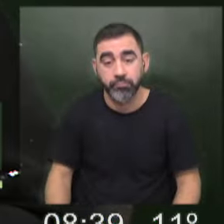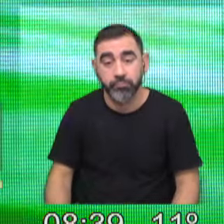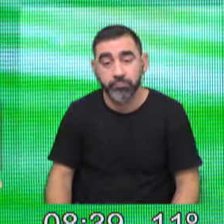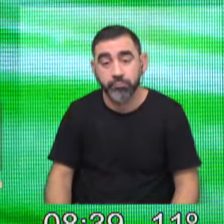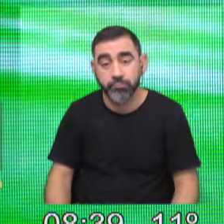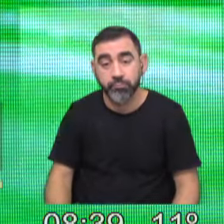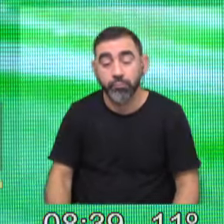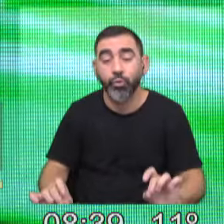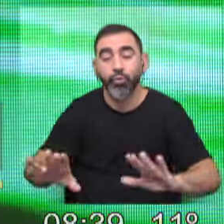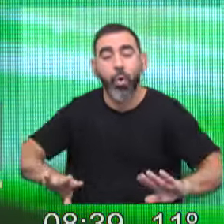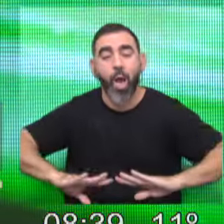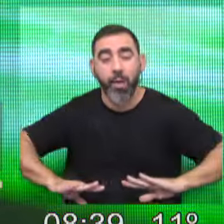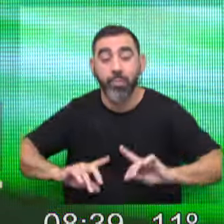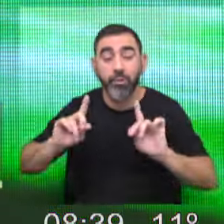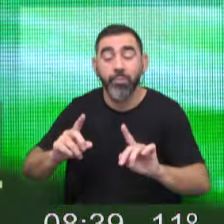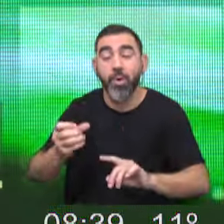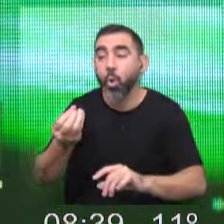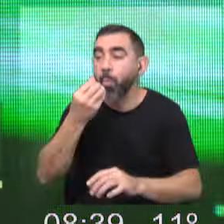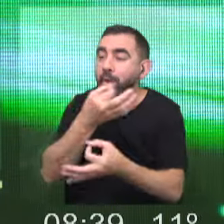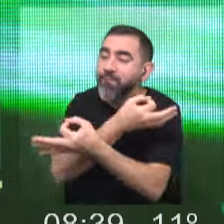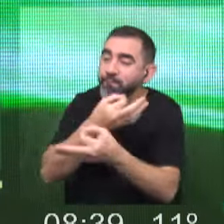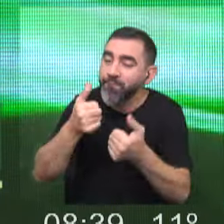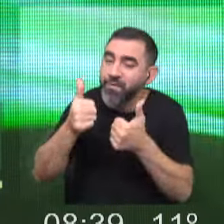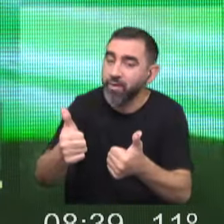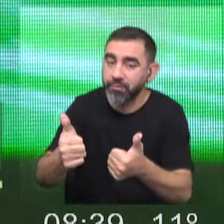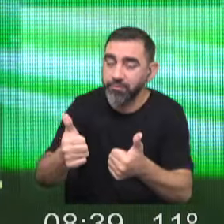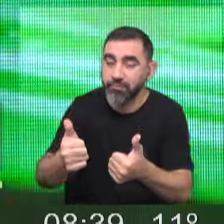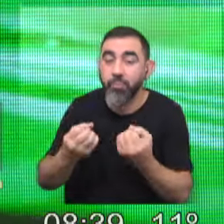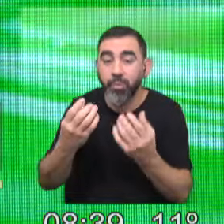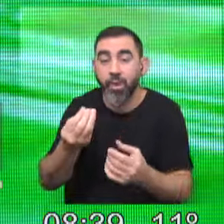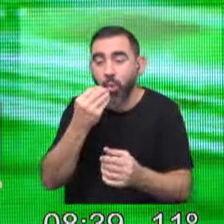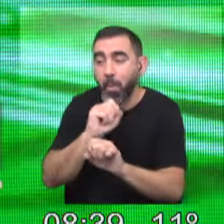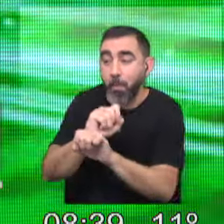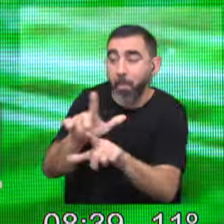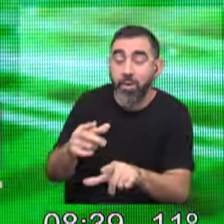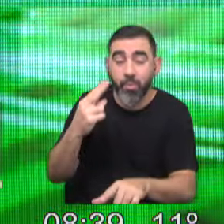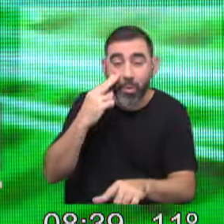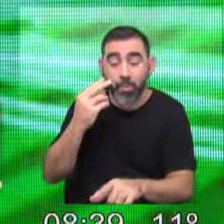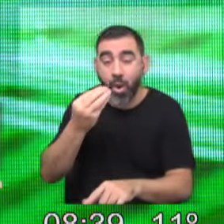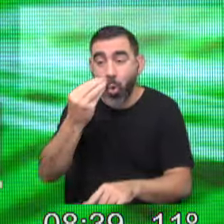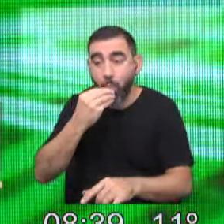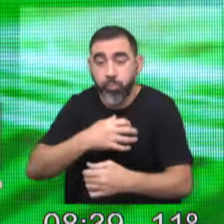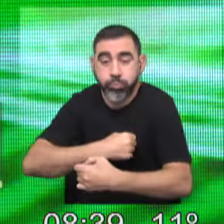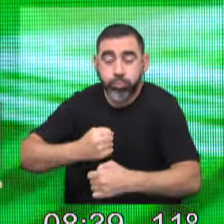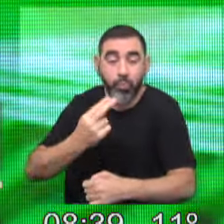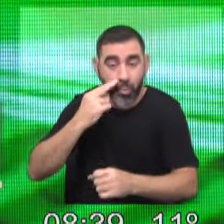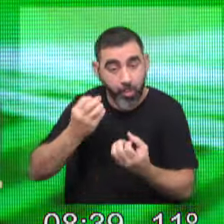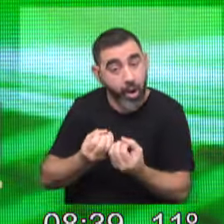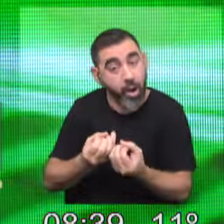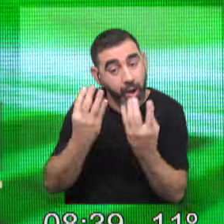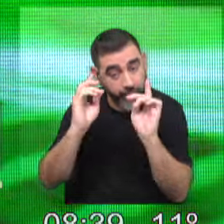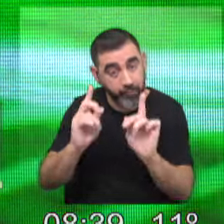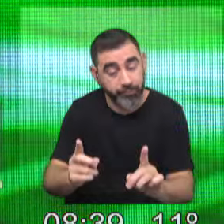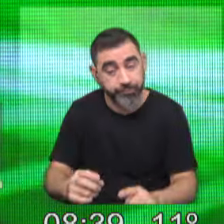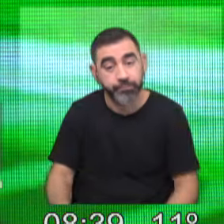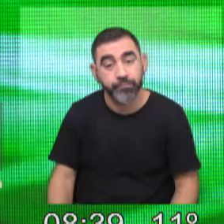digamos. Exactamente, se trata de comer y comer bien, porque si no comemos bien, el problema de comer se transforma en un problema severo.